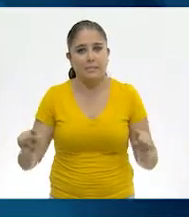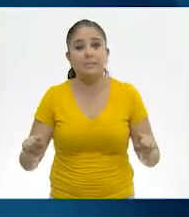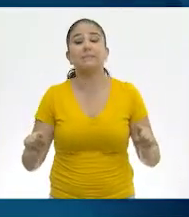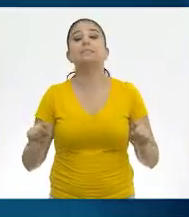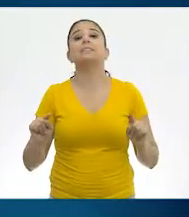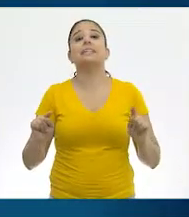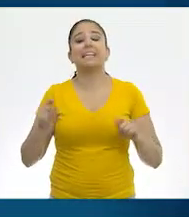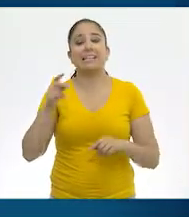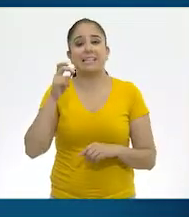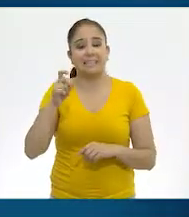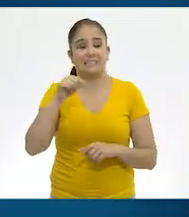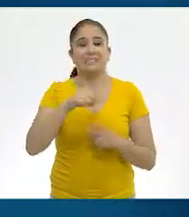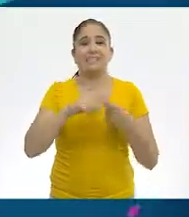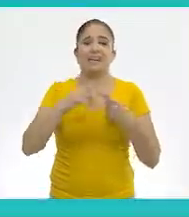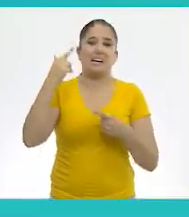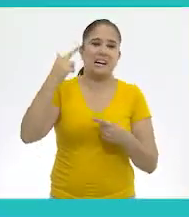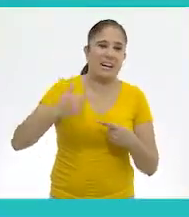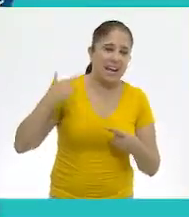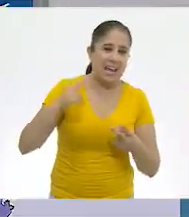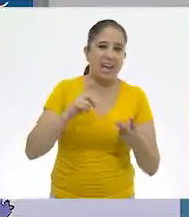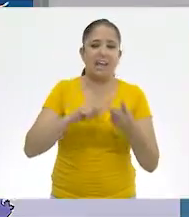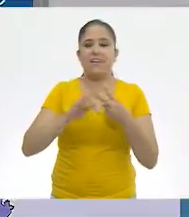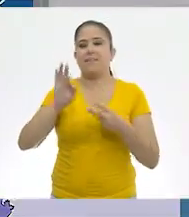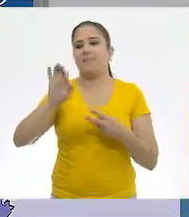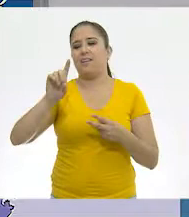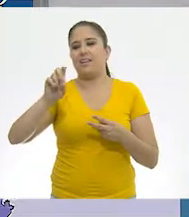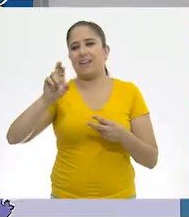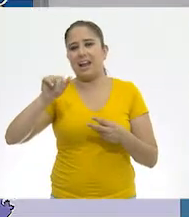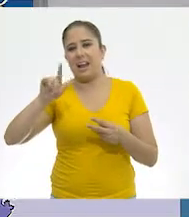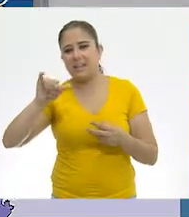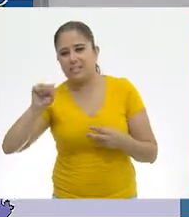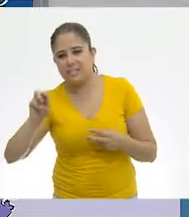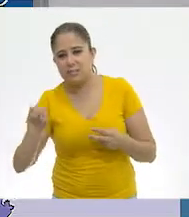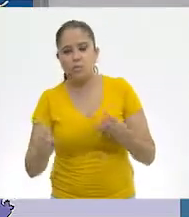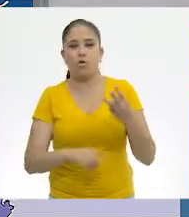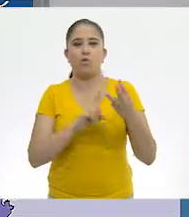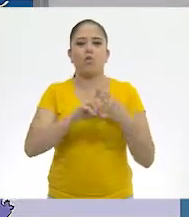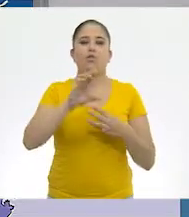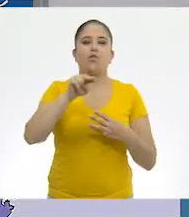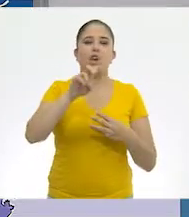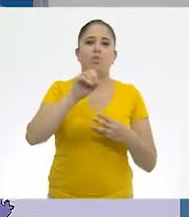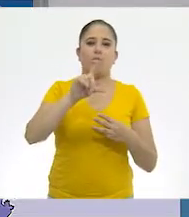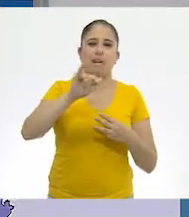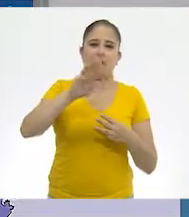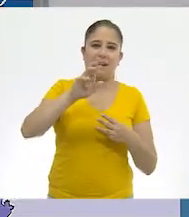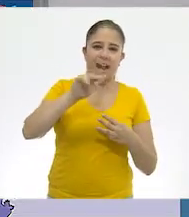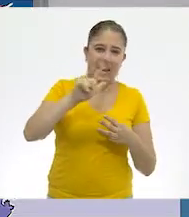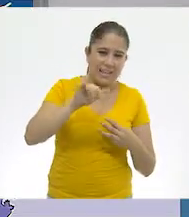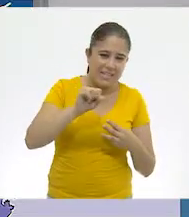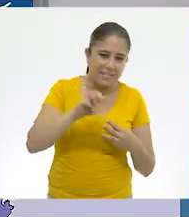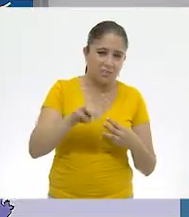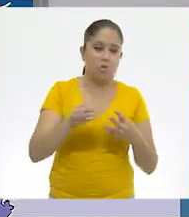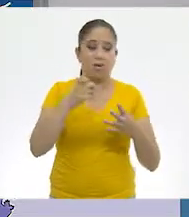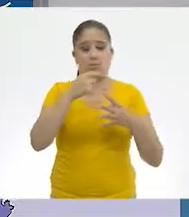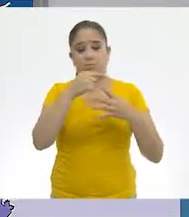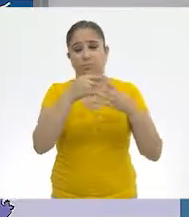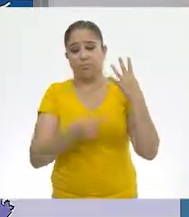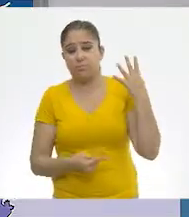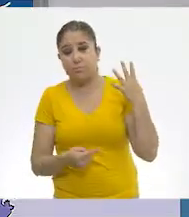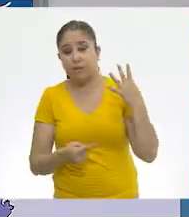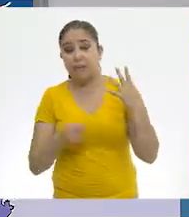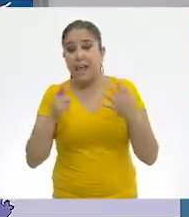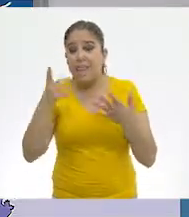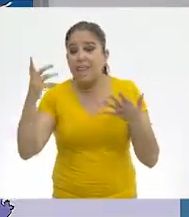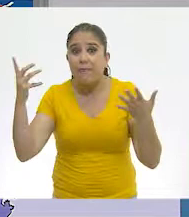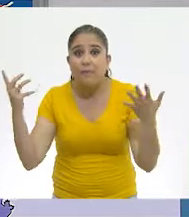la república, el centralismo y el federalismo, el conservadurismo y el liberalismo. En fin, el triunfo de los